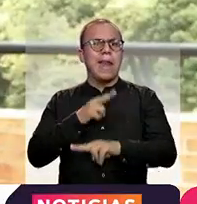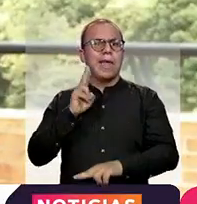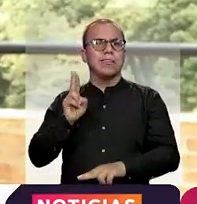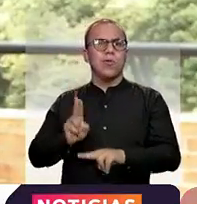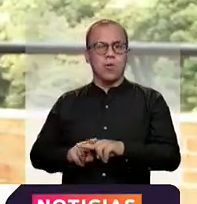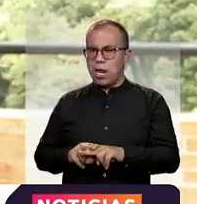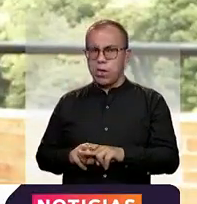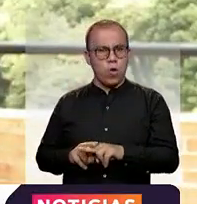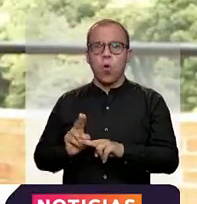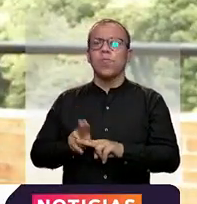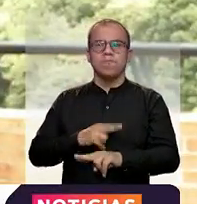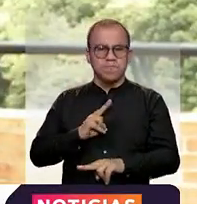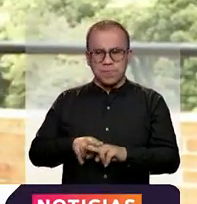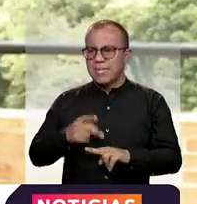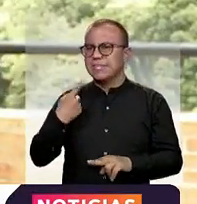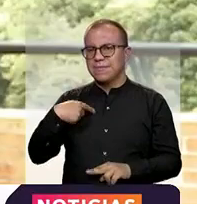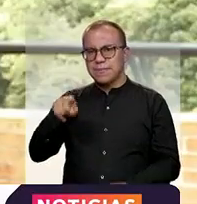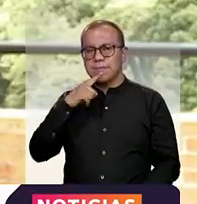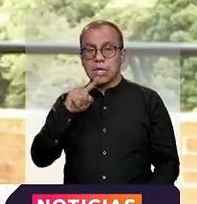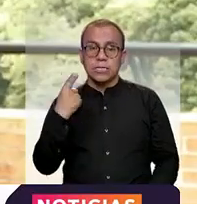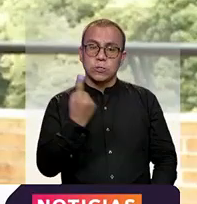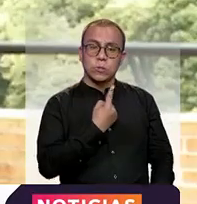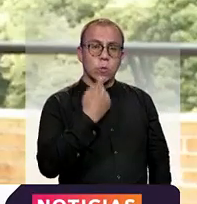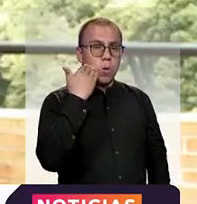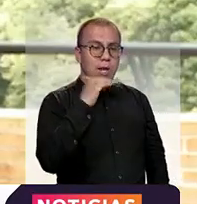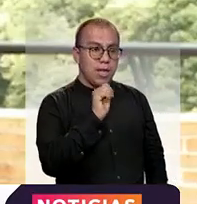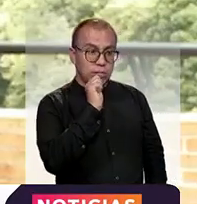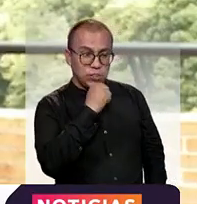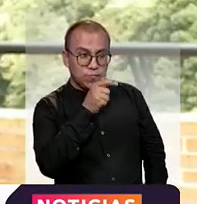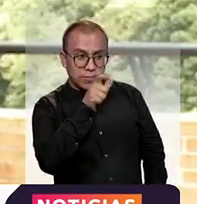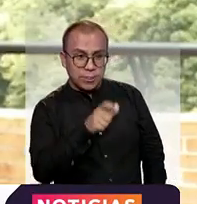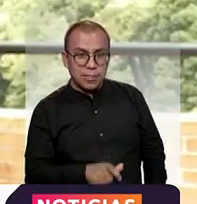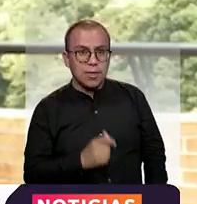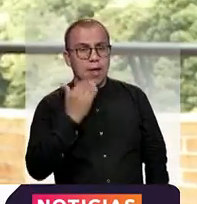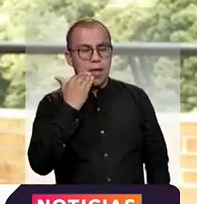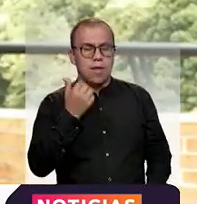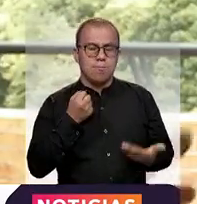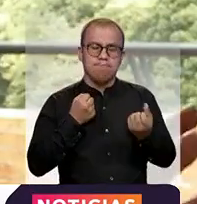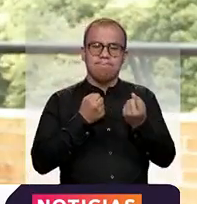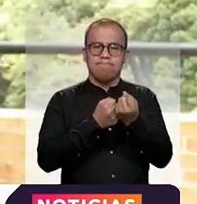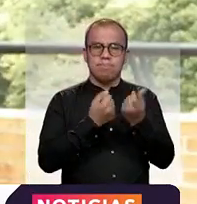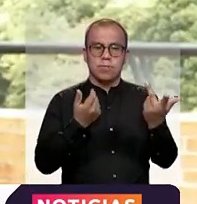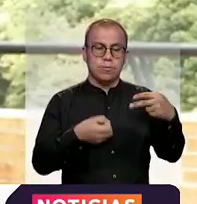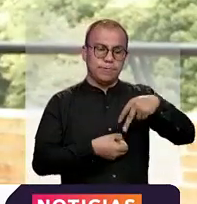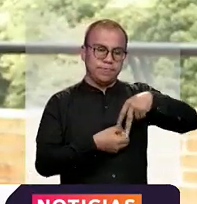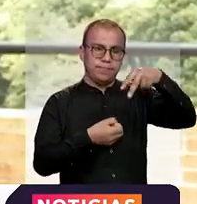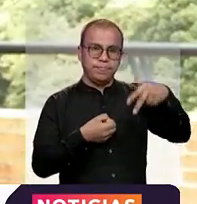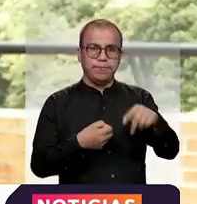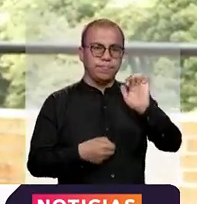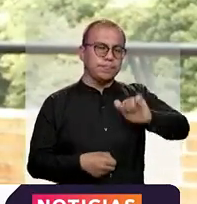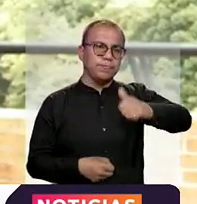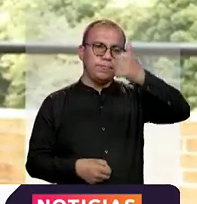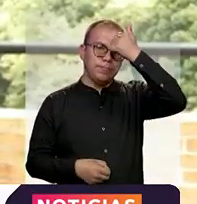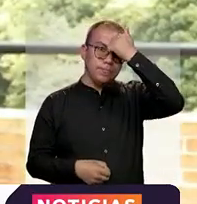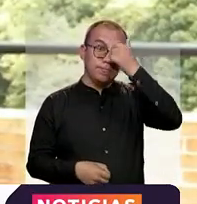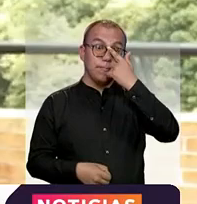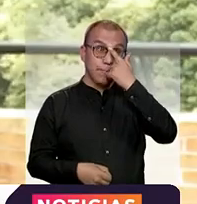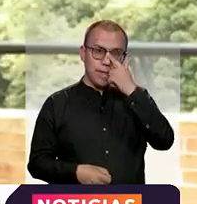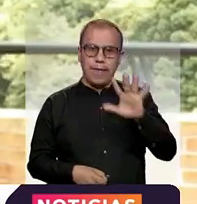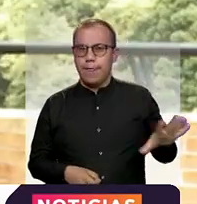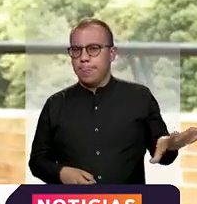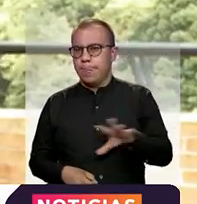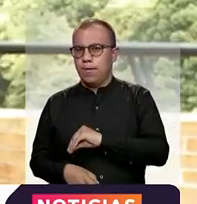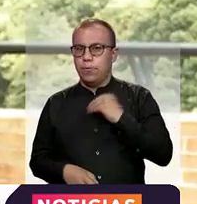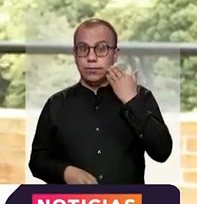el acoso y no dejar solas a las mujeres que lo sufren. El apoyo de la ciudadanía es clave. A todas las